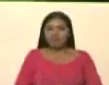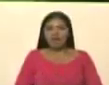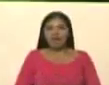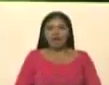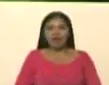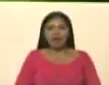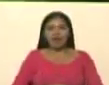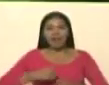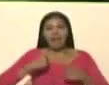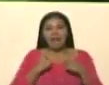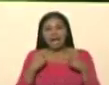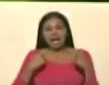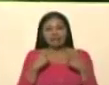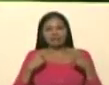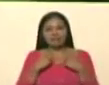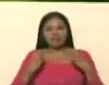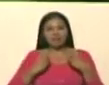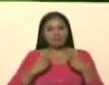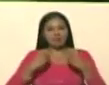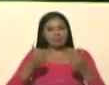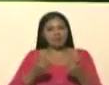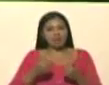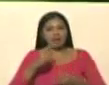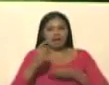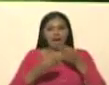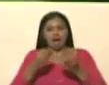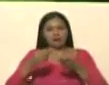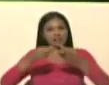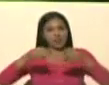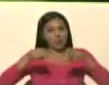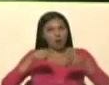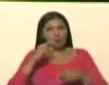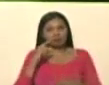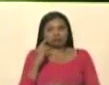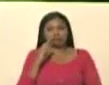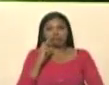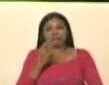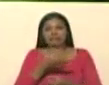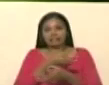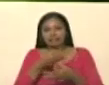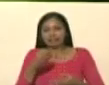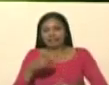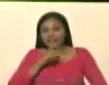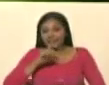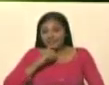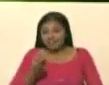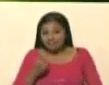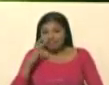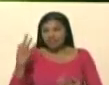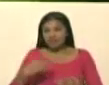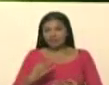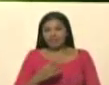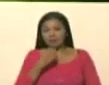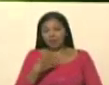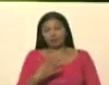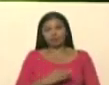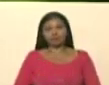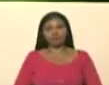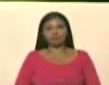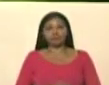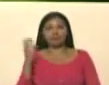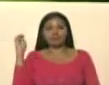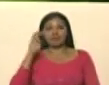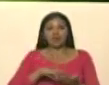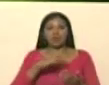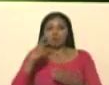sobreviva produce huevo de todo extremo bueno de aragua